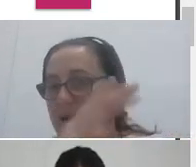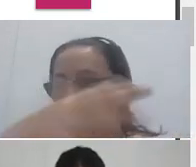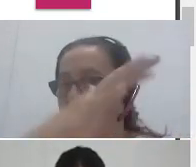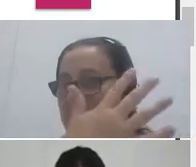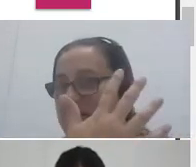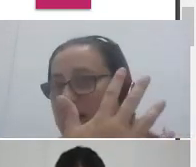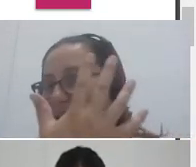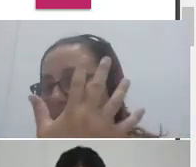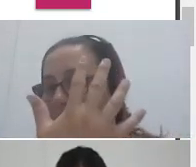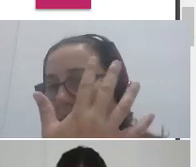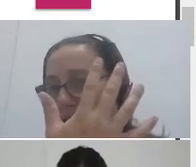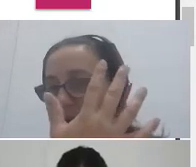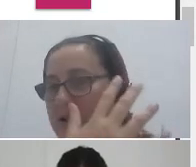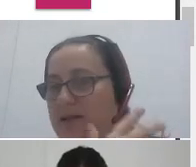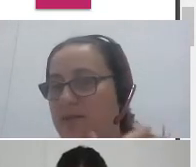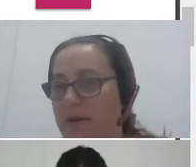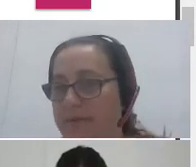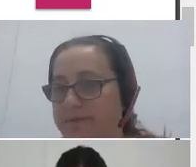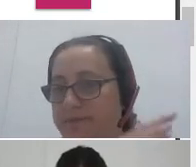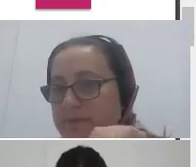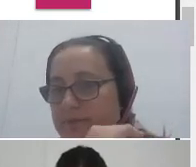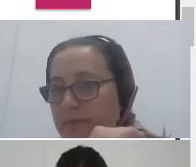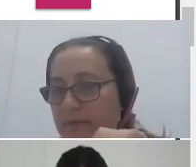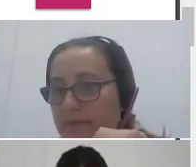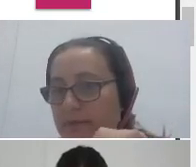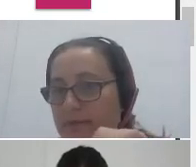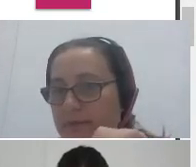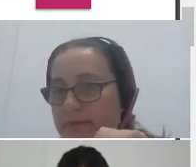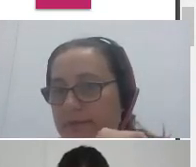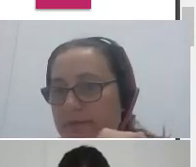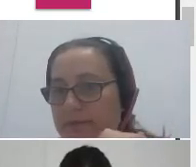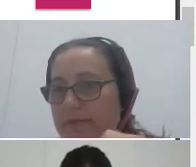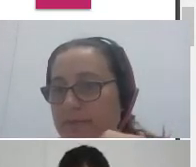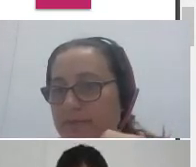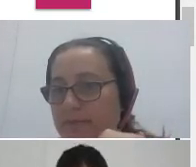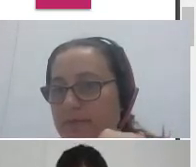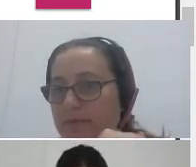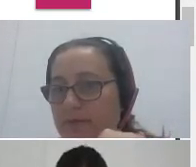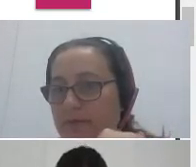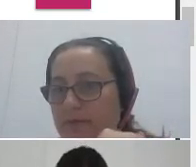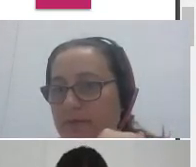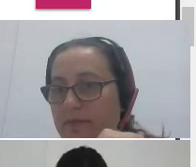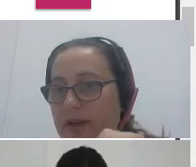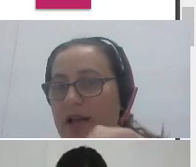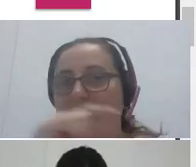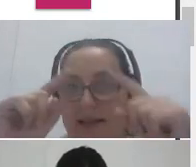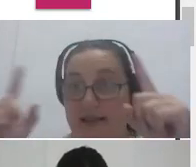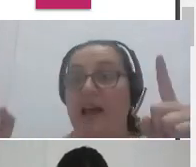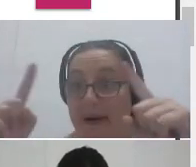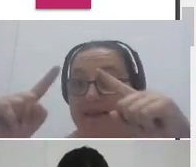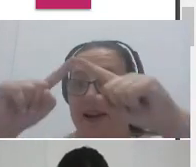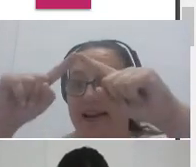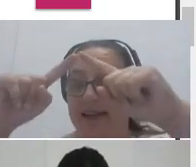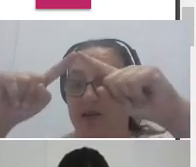cuando sacamos la mano así, antes de lavarla? ¿Qué se ve? Se pone seca. Más seca.